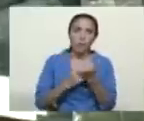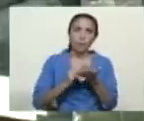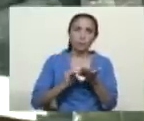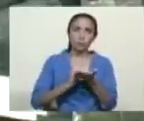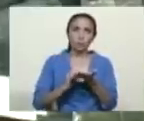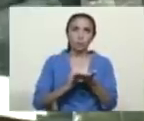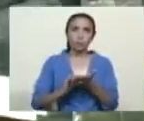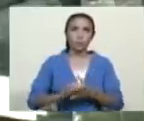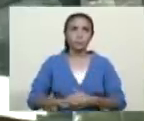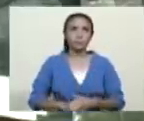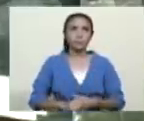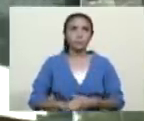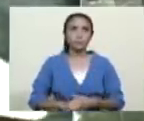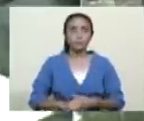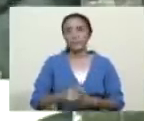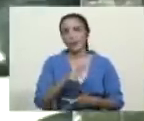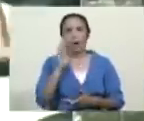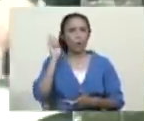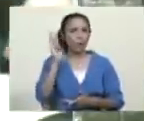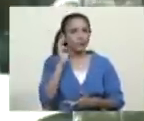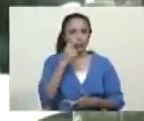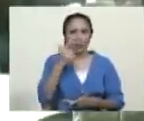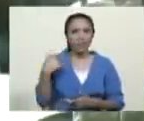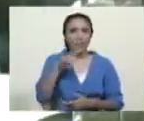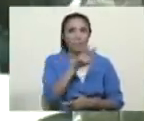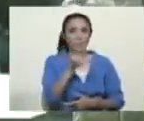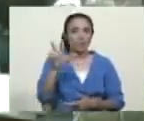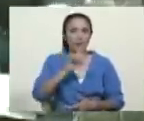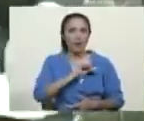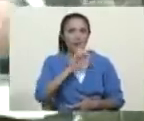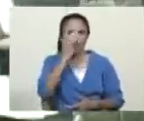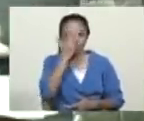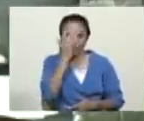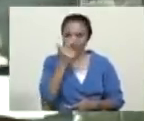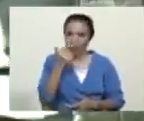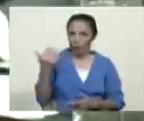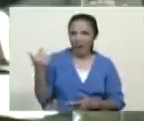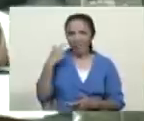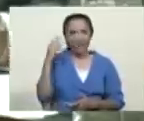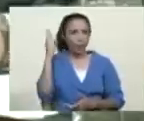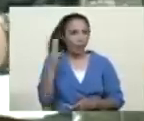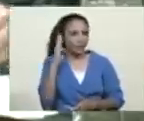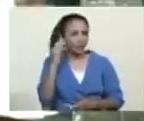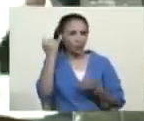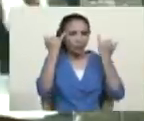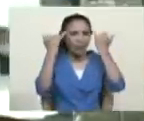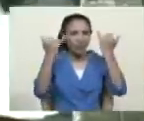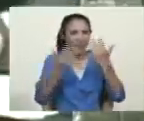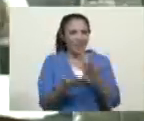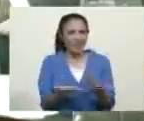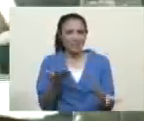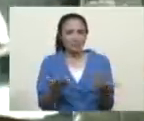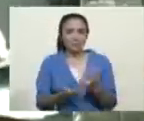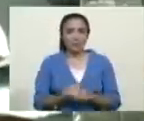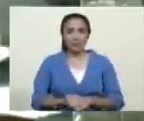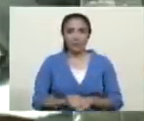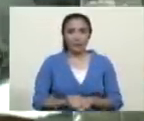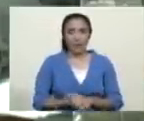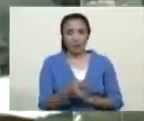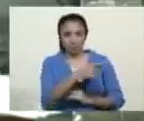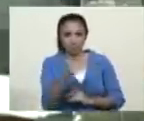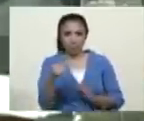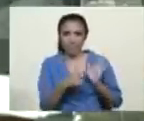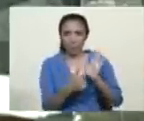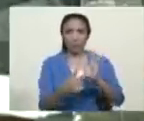El espectáculo creado por Washington el 23 de febrero expuso a los que trabajaban